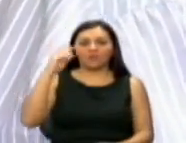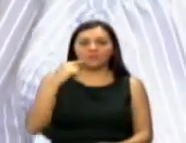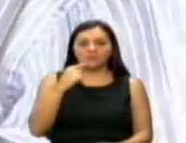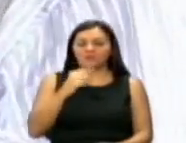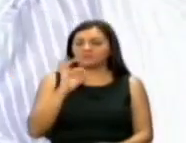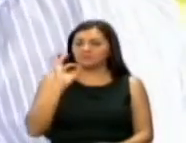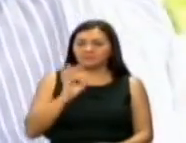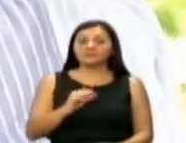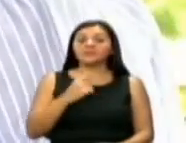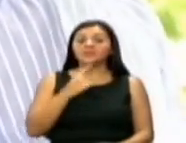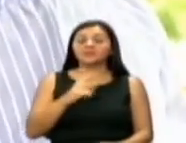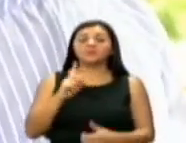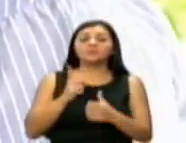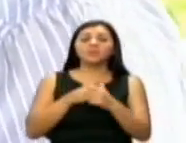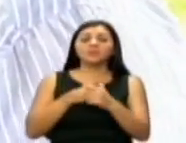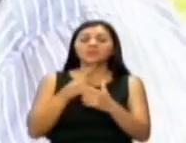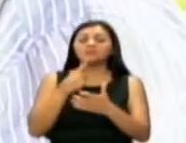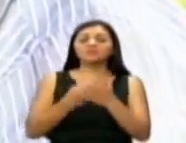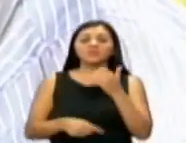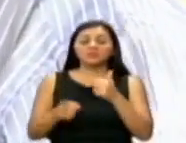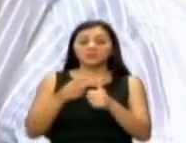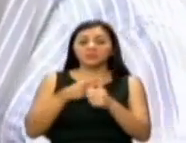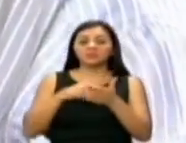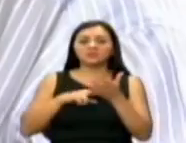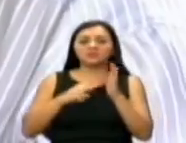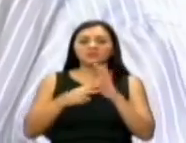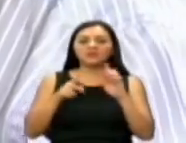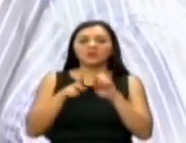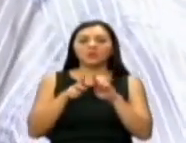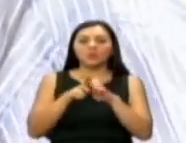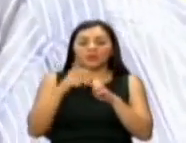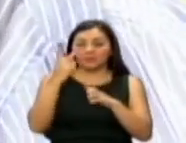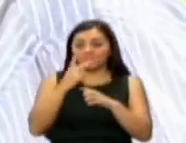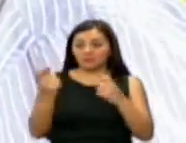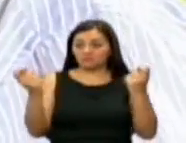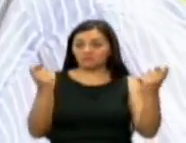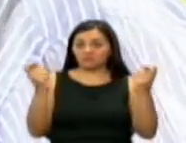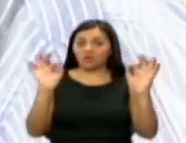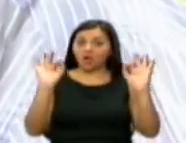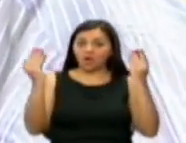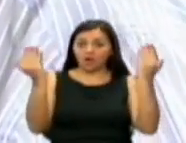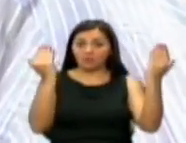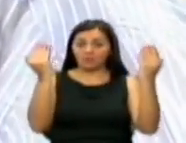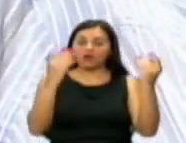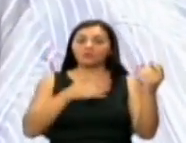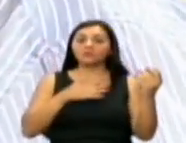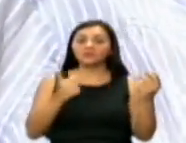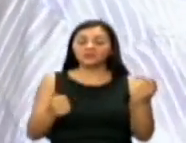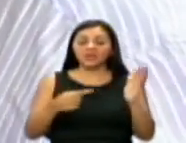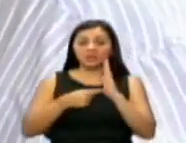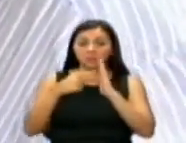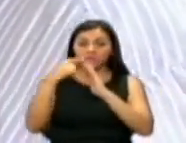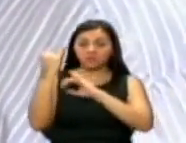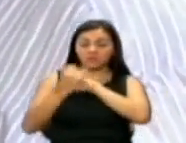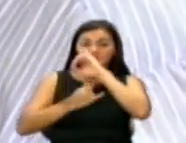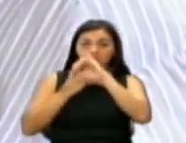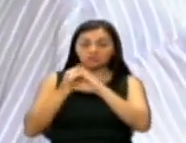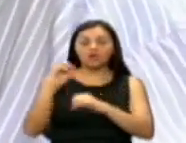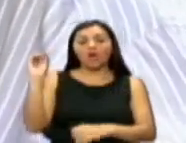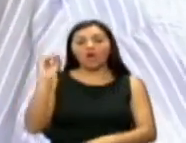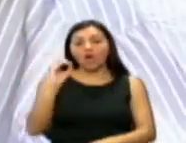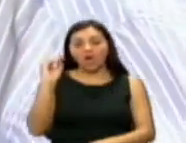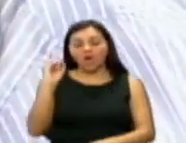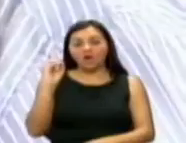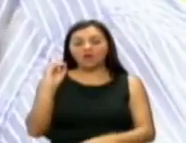Entonces, lo primero, esto es un termómetro, y luego una explicación más sobre el tema de las salvaguardias, que de pronto para